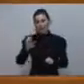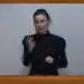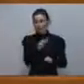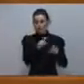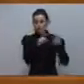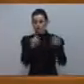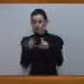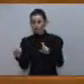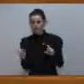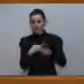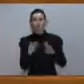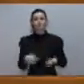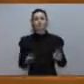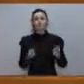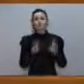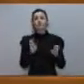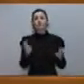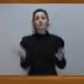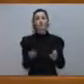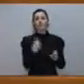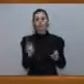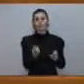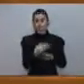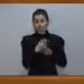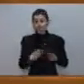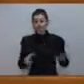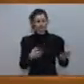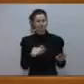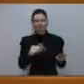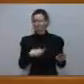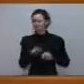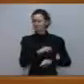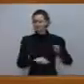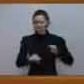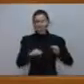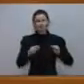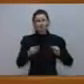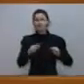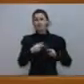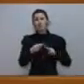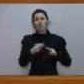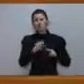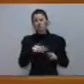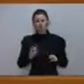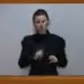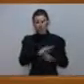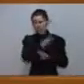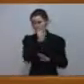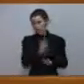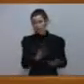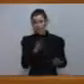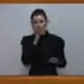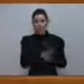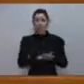como en todos esos asuntos que son incapaces de resolver. Falta voluntad política en estos gobiernos que